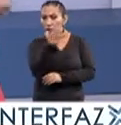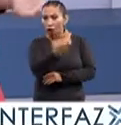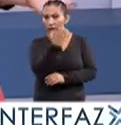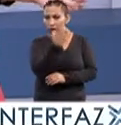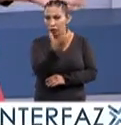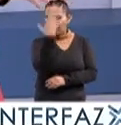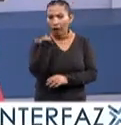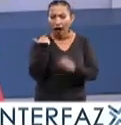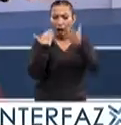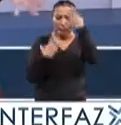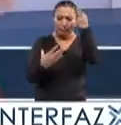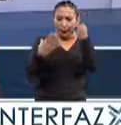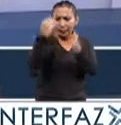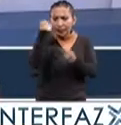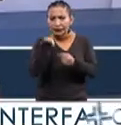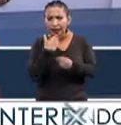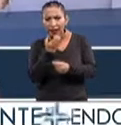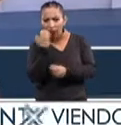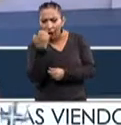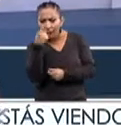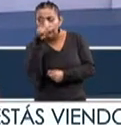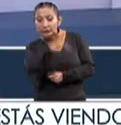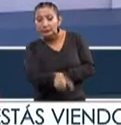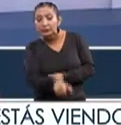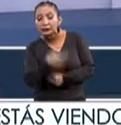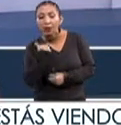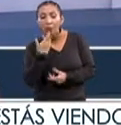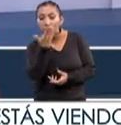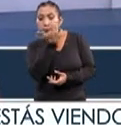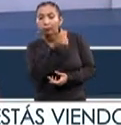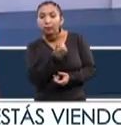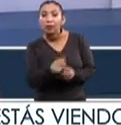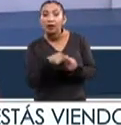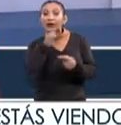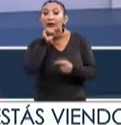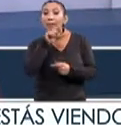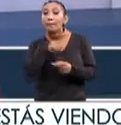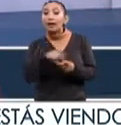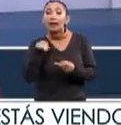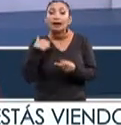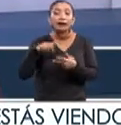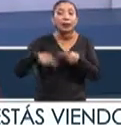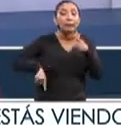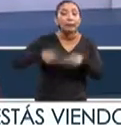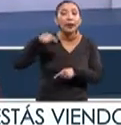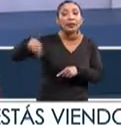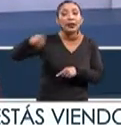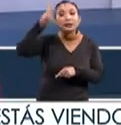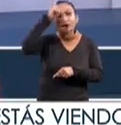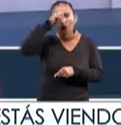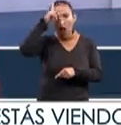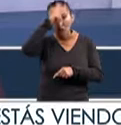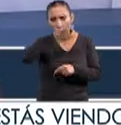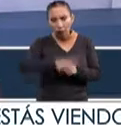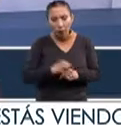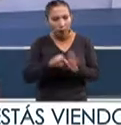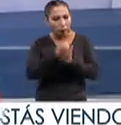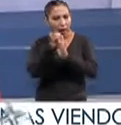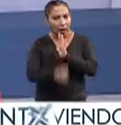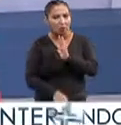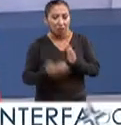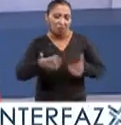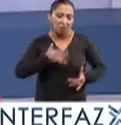el rendimiento académico está vinculado con las aptitudes, pero también está directamente relacionado con el factor psicológico, como la